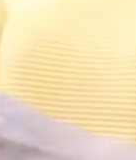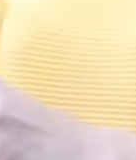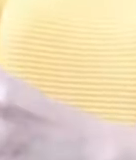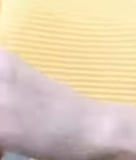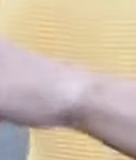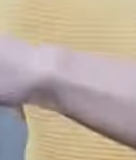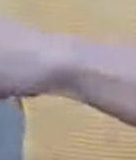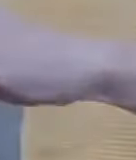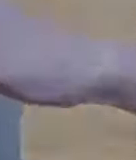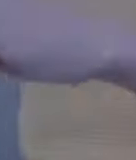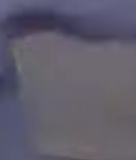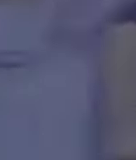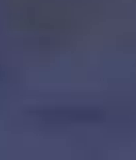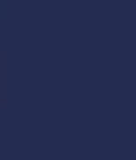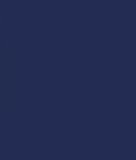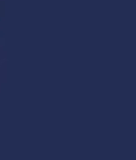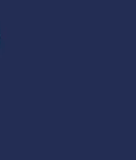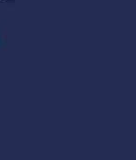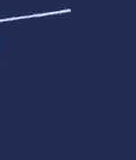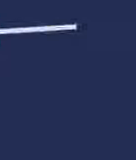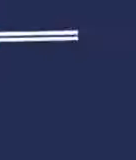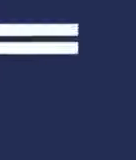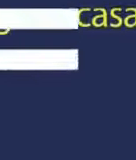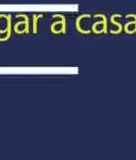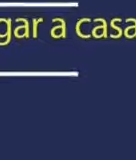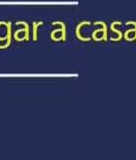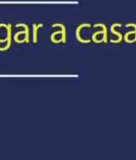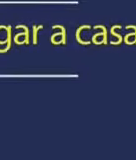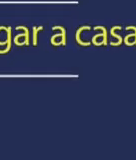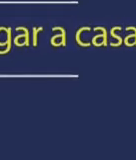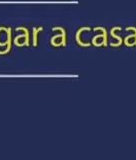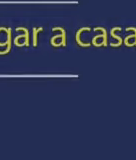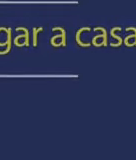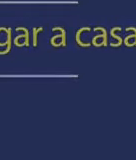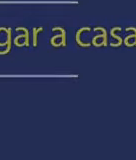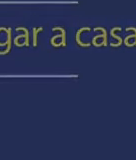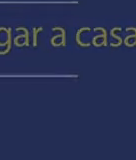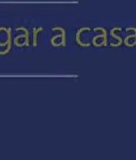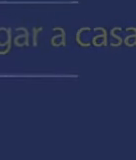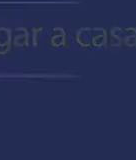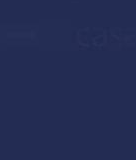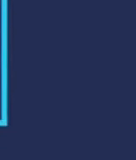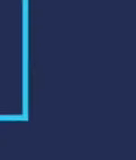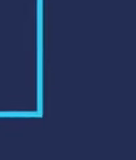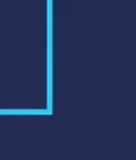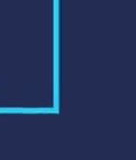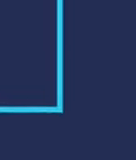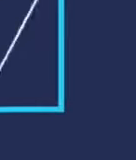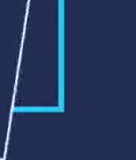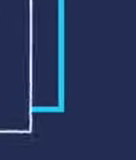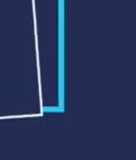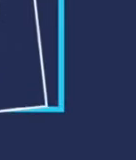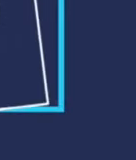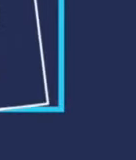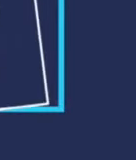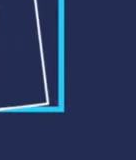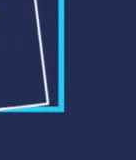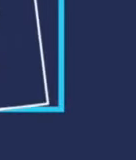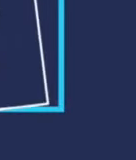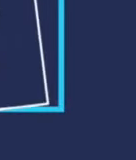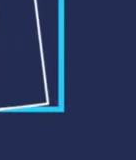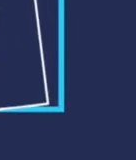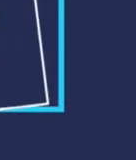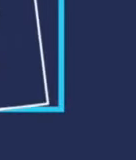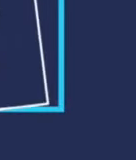quita, dispóngala en una bolsa y lávela de inmediato al llegar a su casa. Use detergente doméstico y